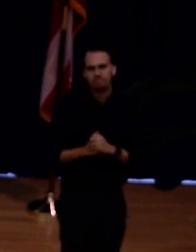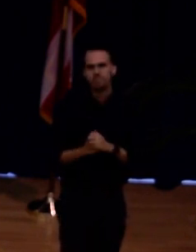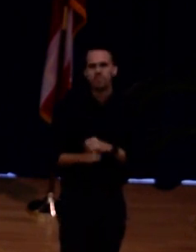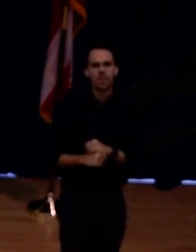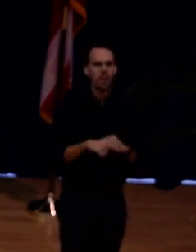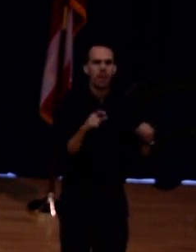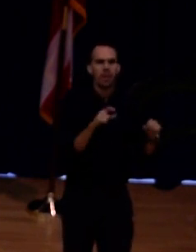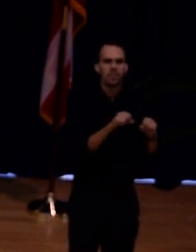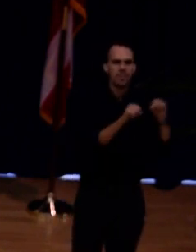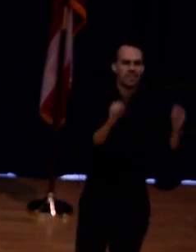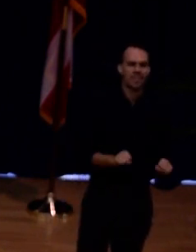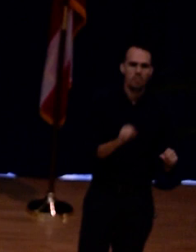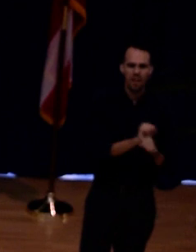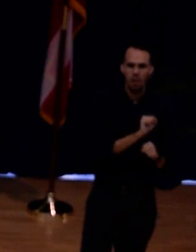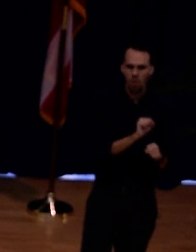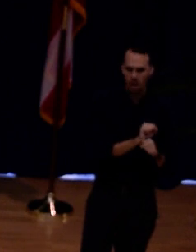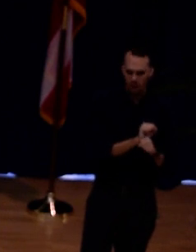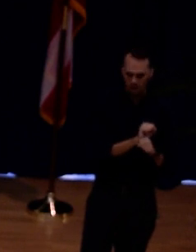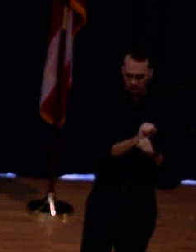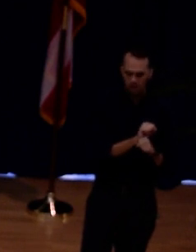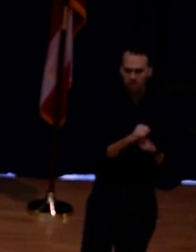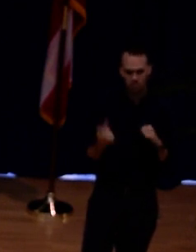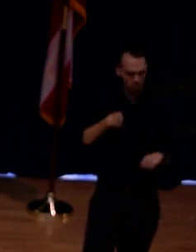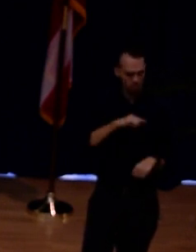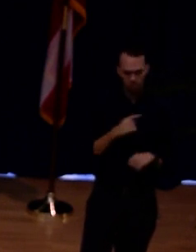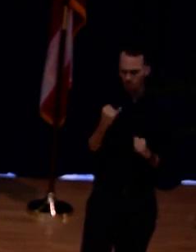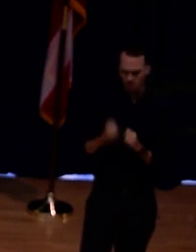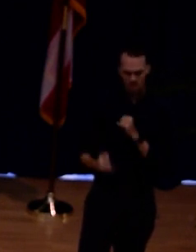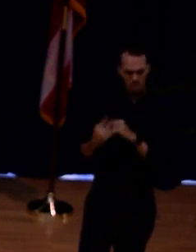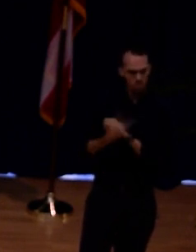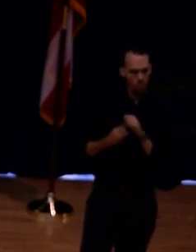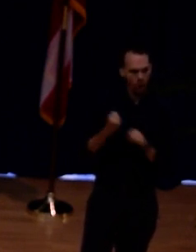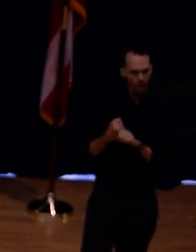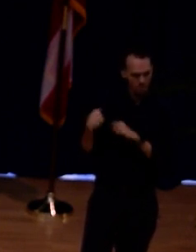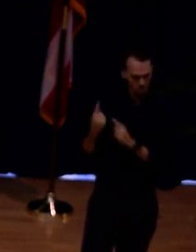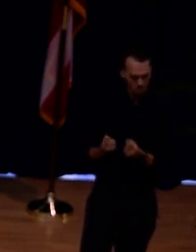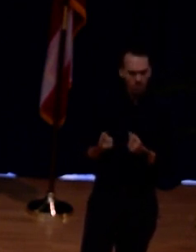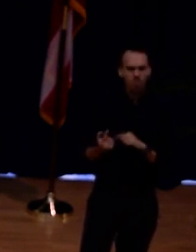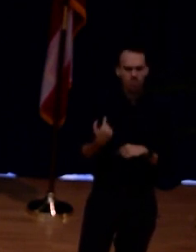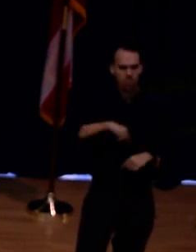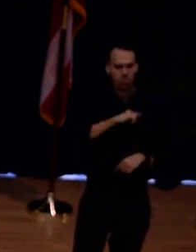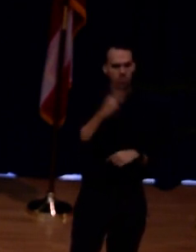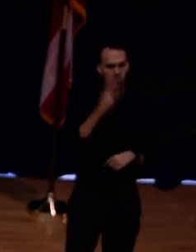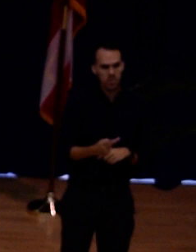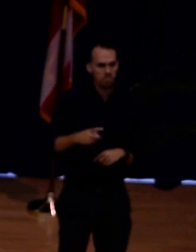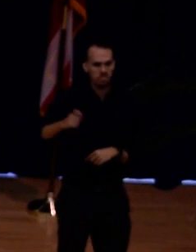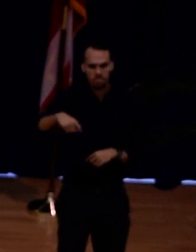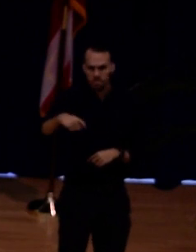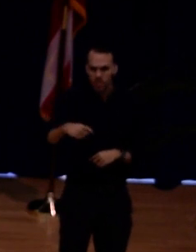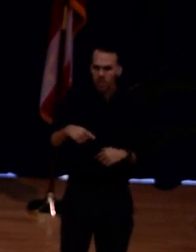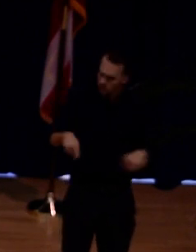laboral. Creo que por las vivencias en los últimos 2 años hemos visto la necesidad de tener personas no solo que